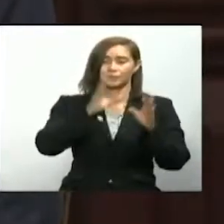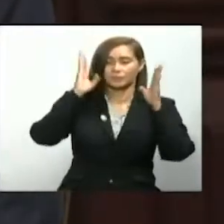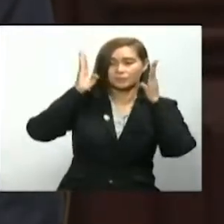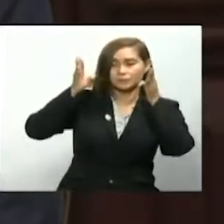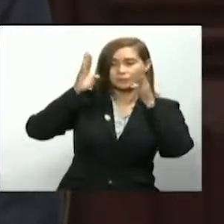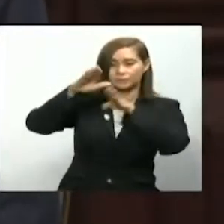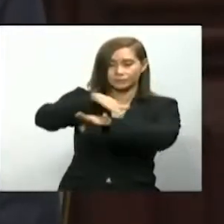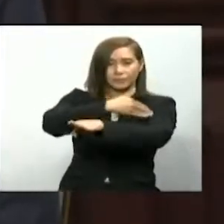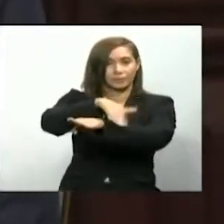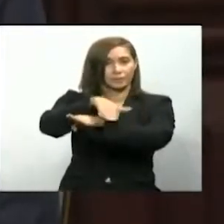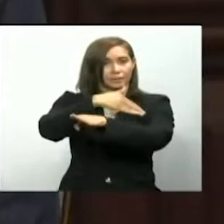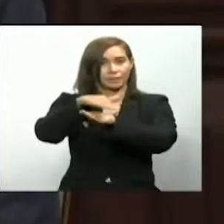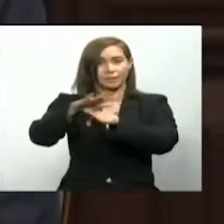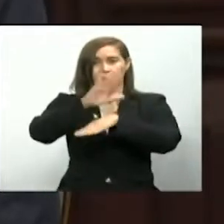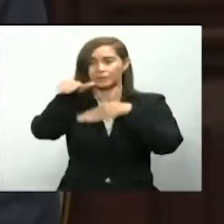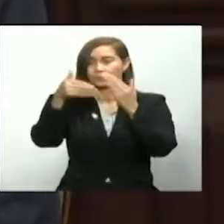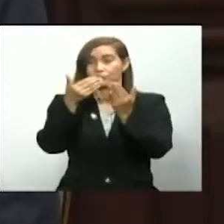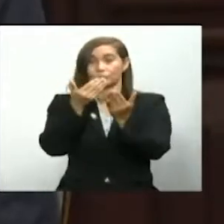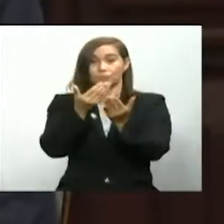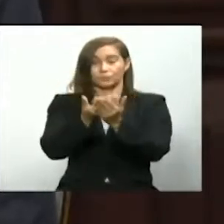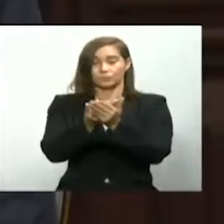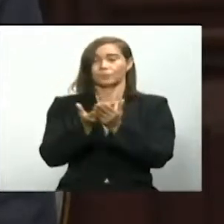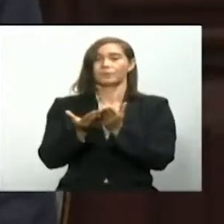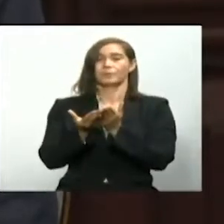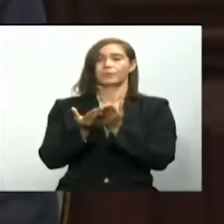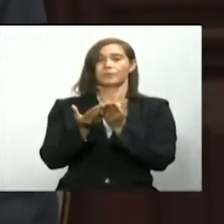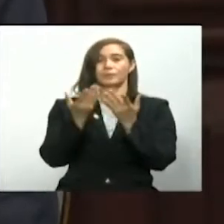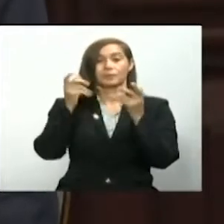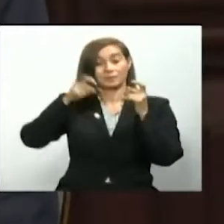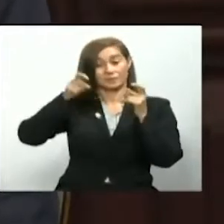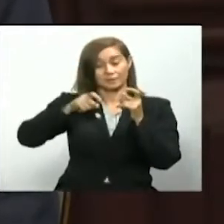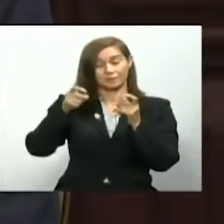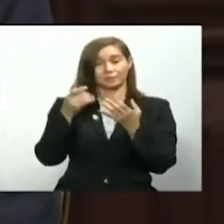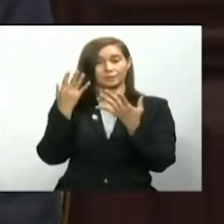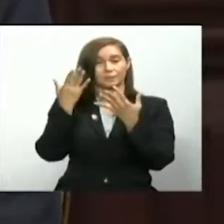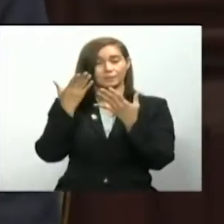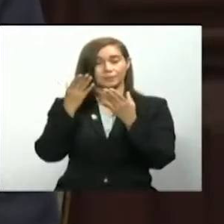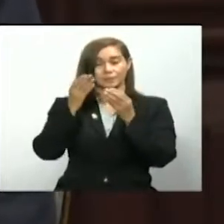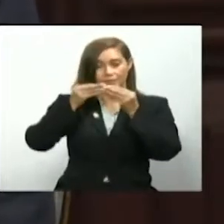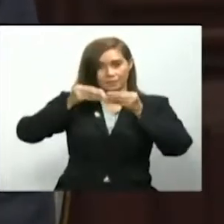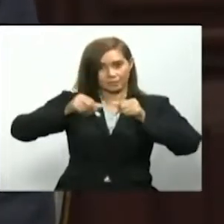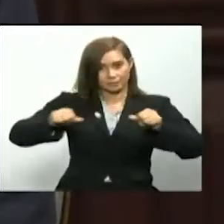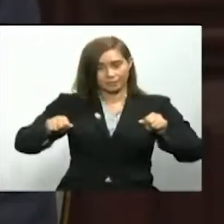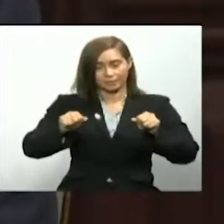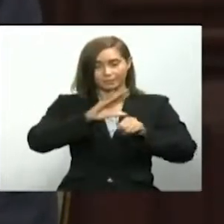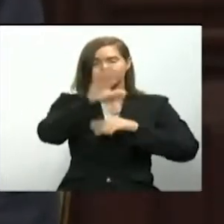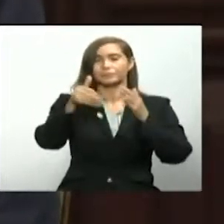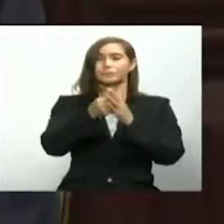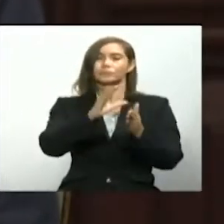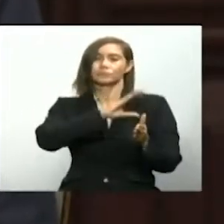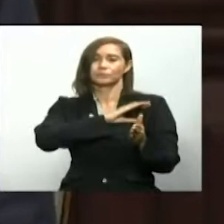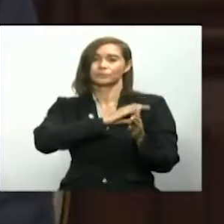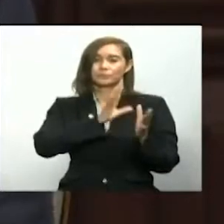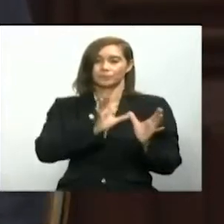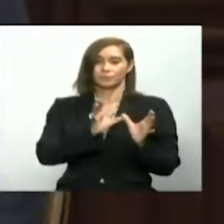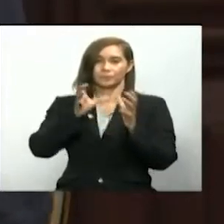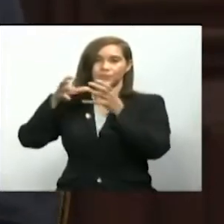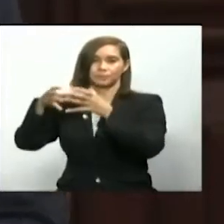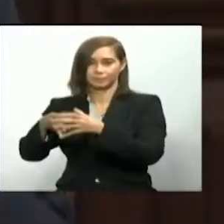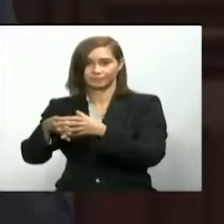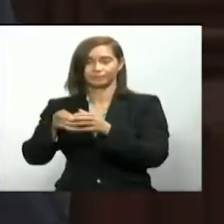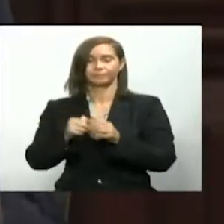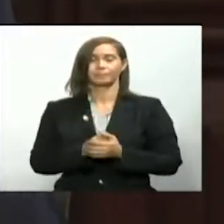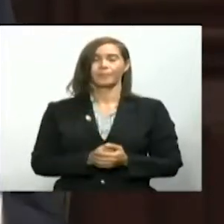seguridad del que hoy dio detalles no trata solo de prevenir la criminalidad o aplicar medios represivos contra los